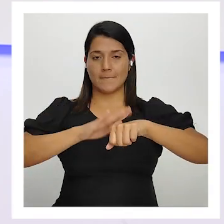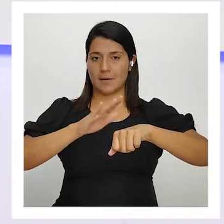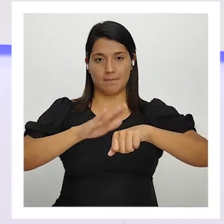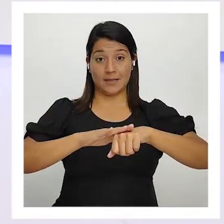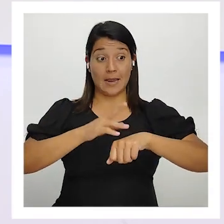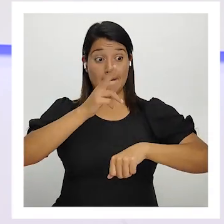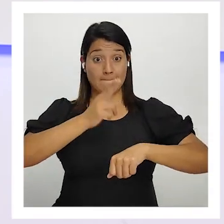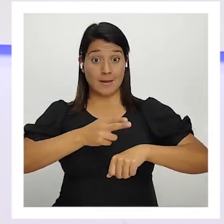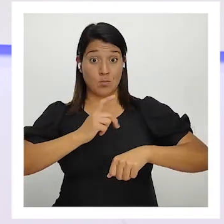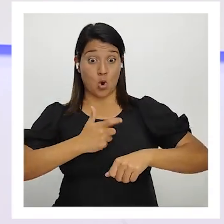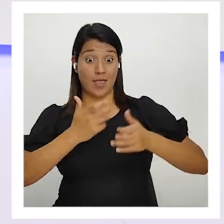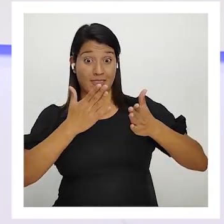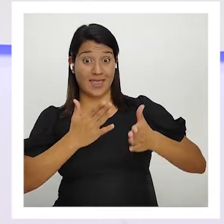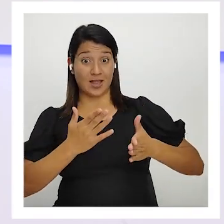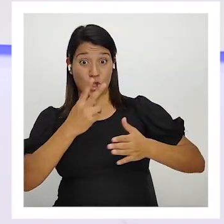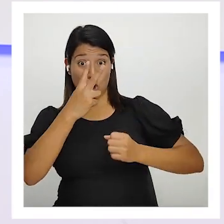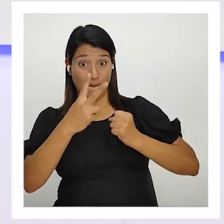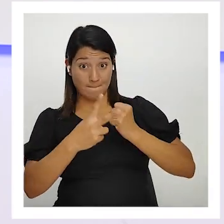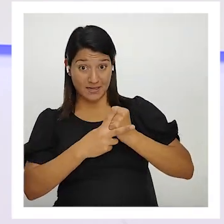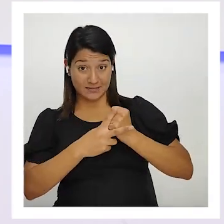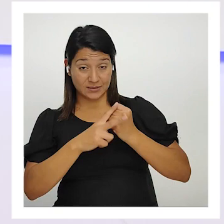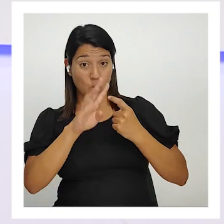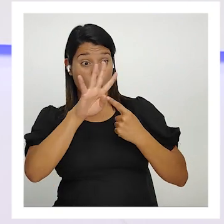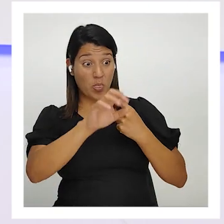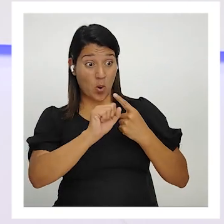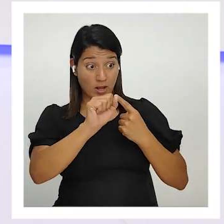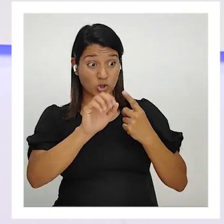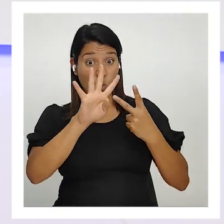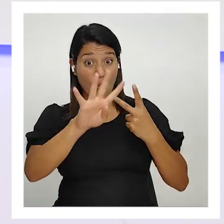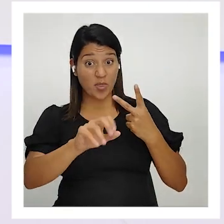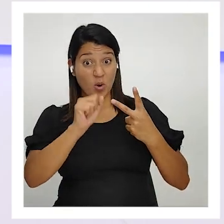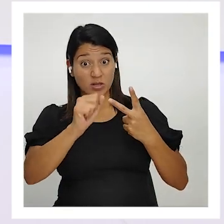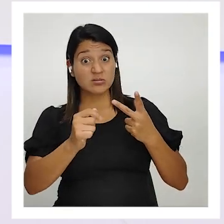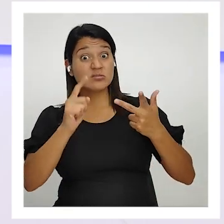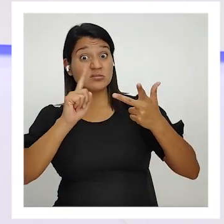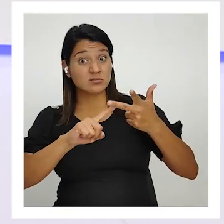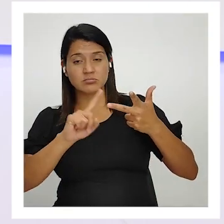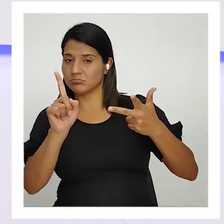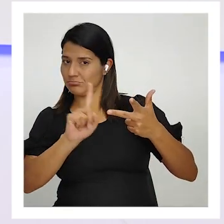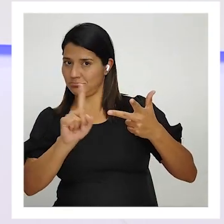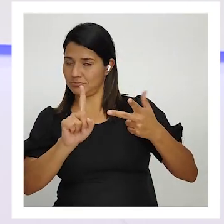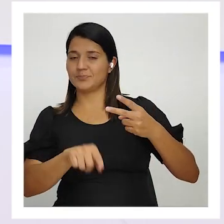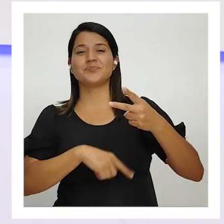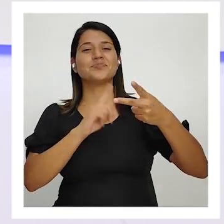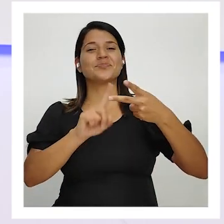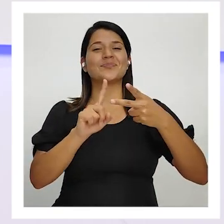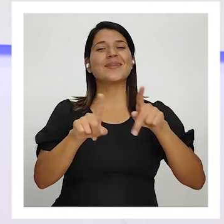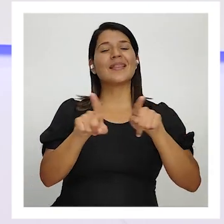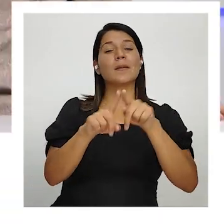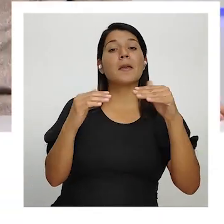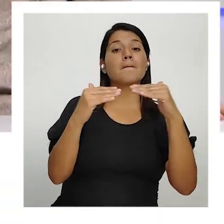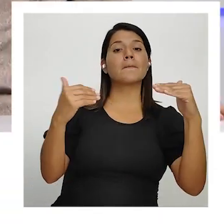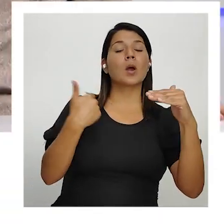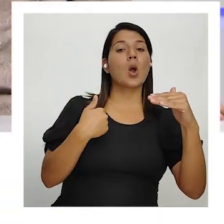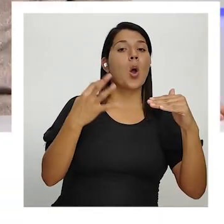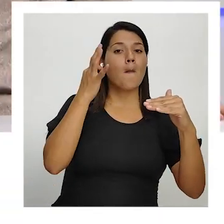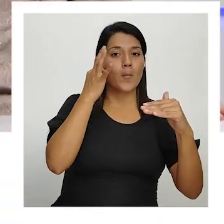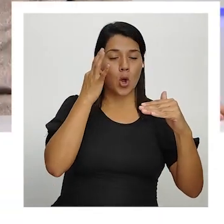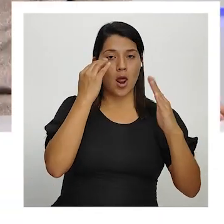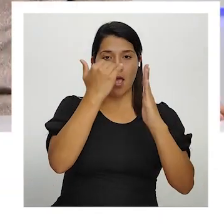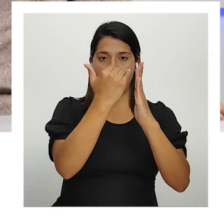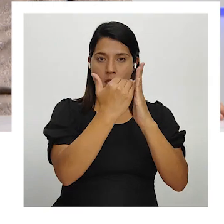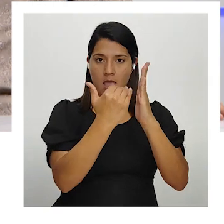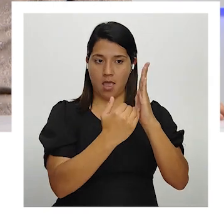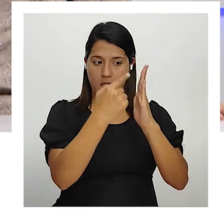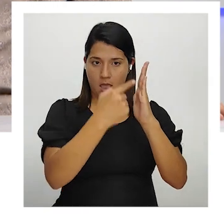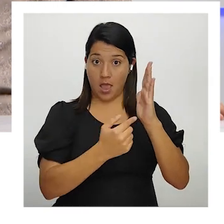luego de 2 periodos en el puesto de la alcaldía, por ejemplo, y también el tema de la paridad de género. Don Gustavo, usted hablaba ahora, mencionaba